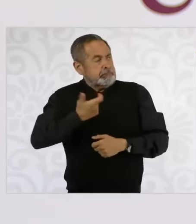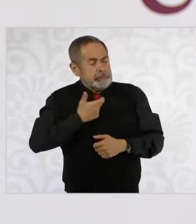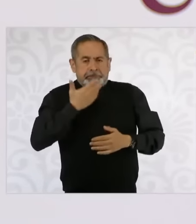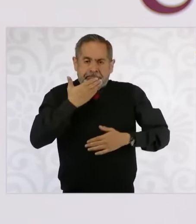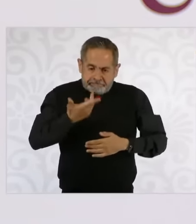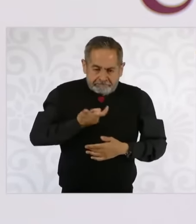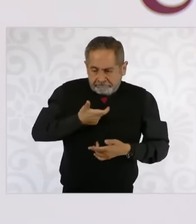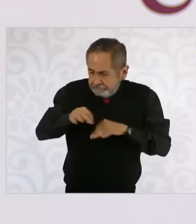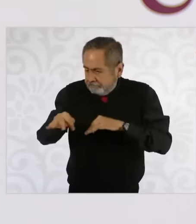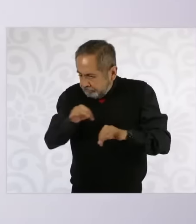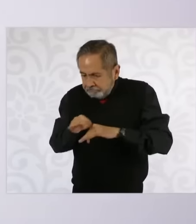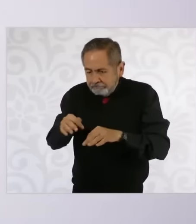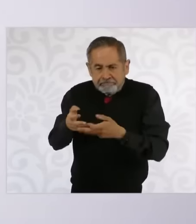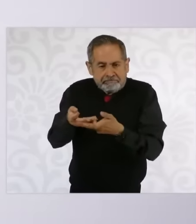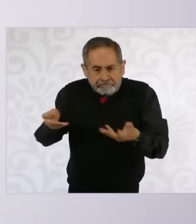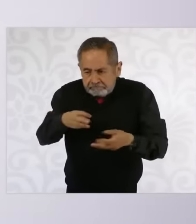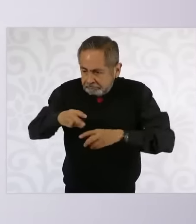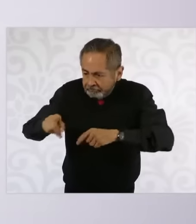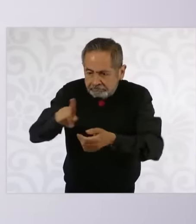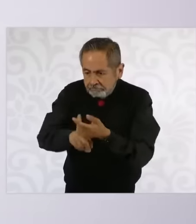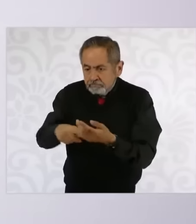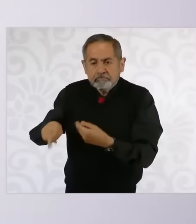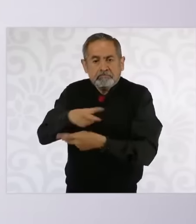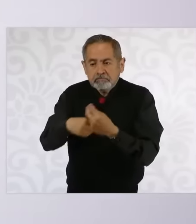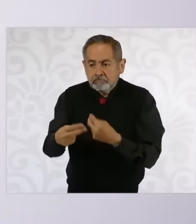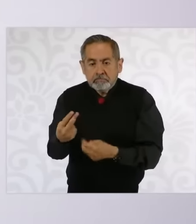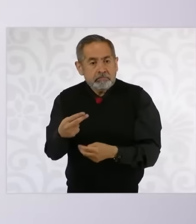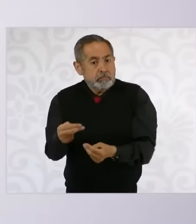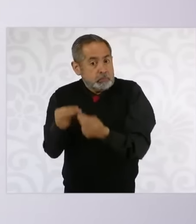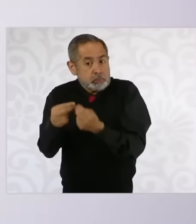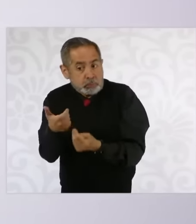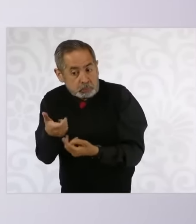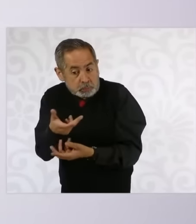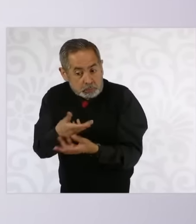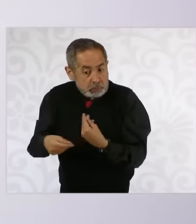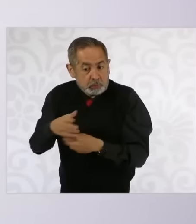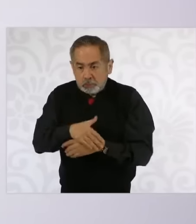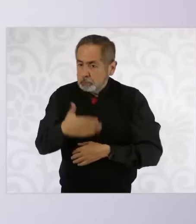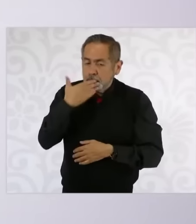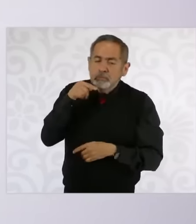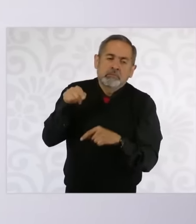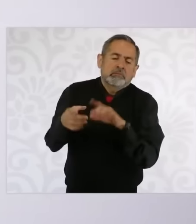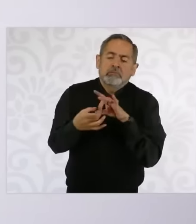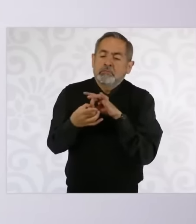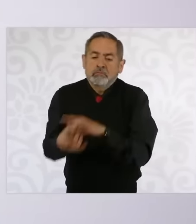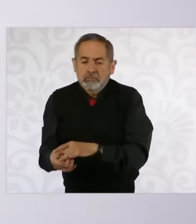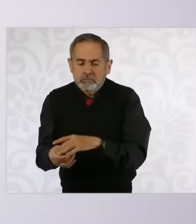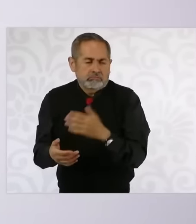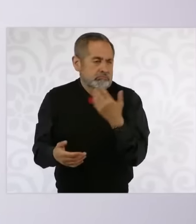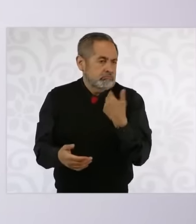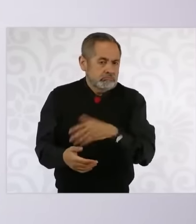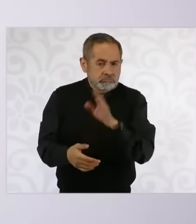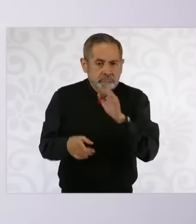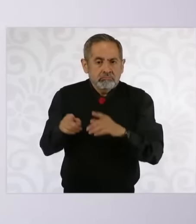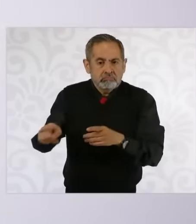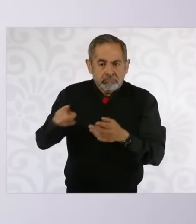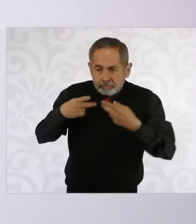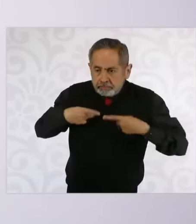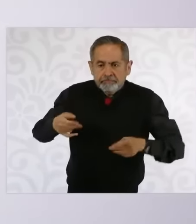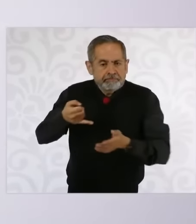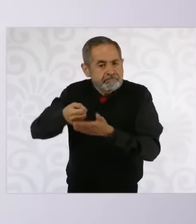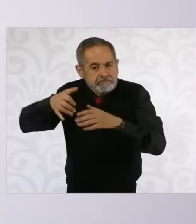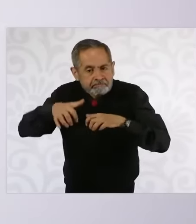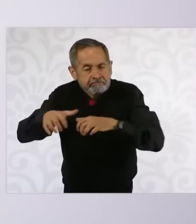la tierra y con el vínculo productivo de la agricultura